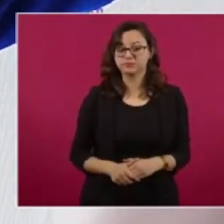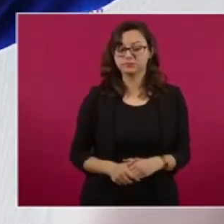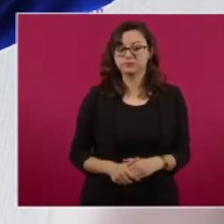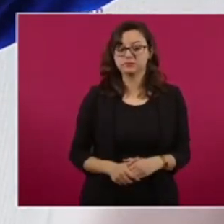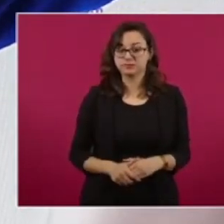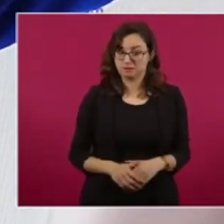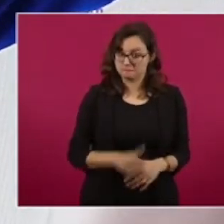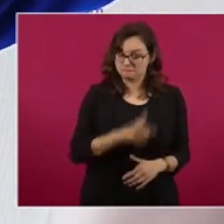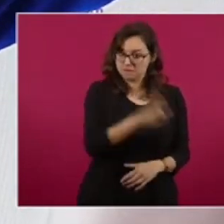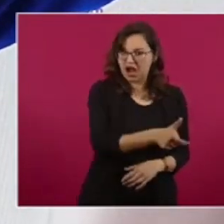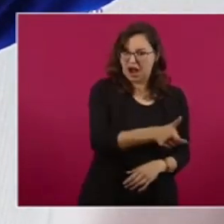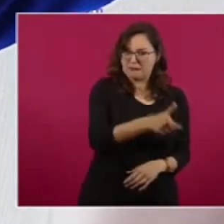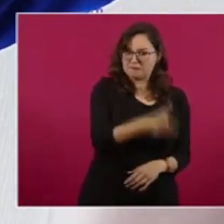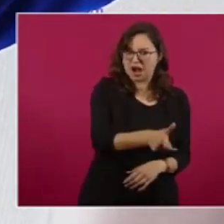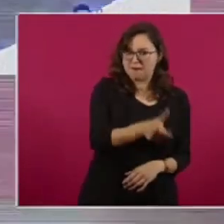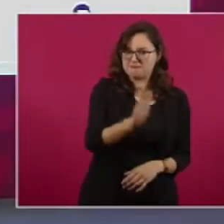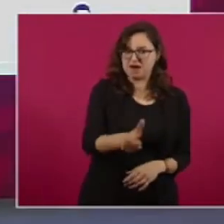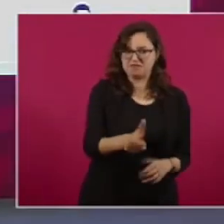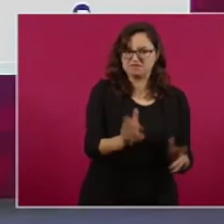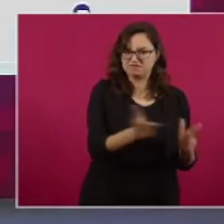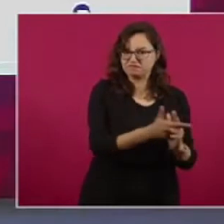de exterminio.